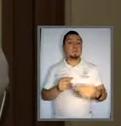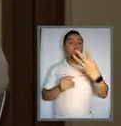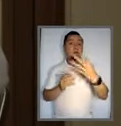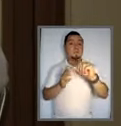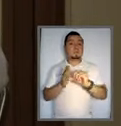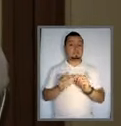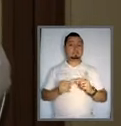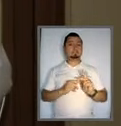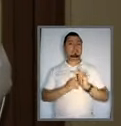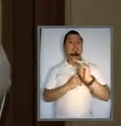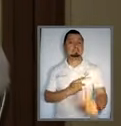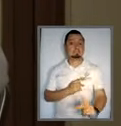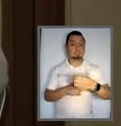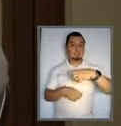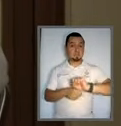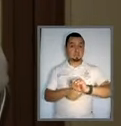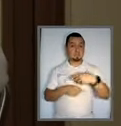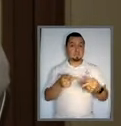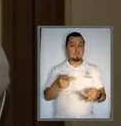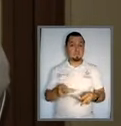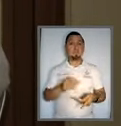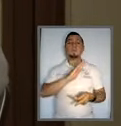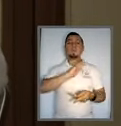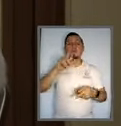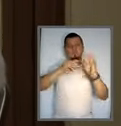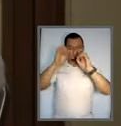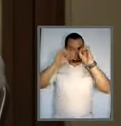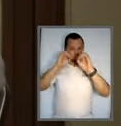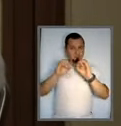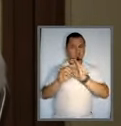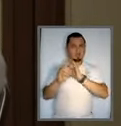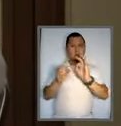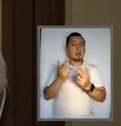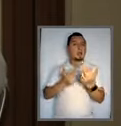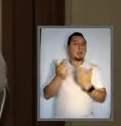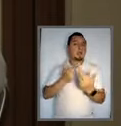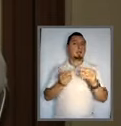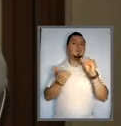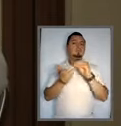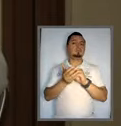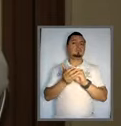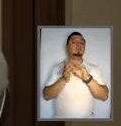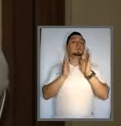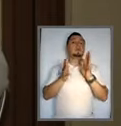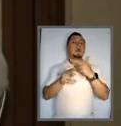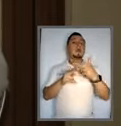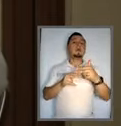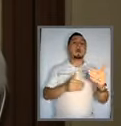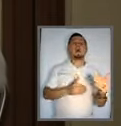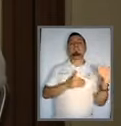iniciar en estas próximas semanas, pudiéramos analizar la posibilidad de regresar a hacerlos presenciales a partir de